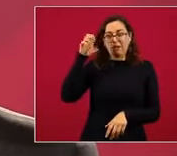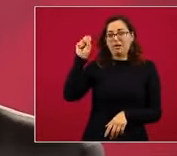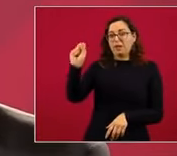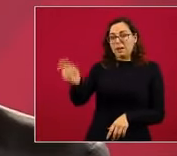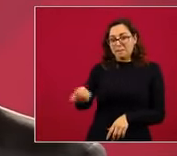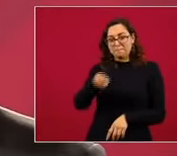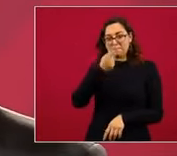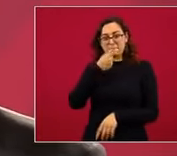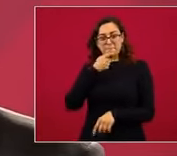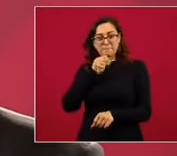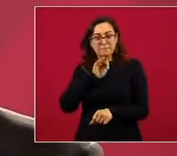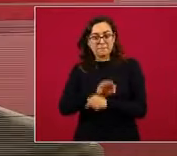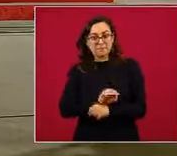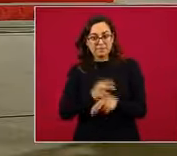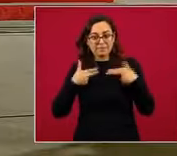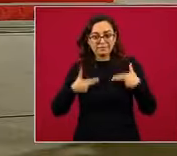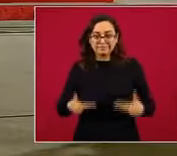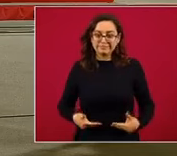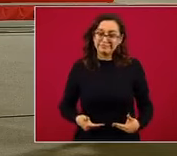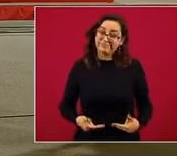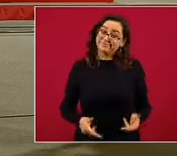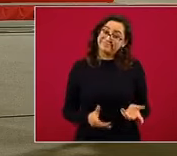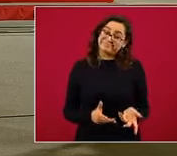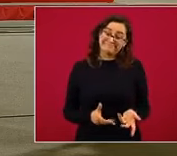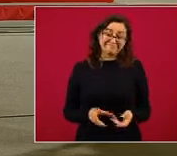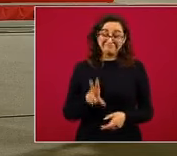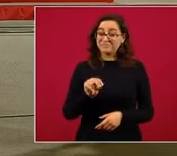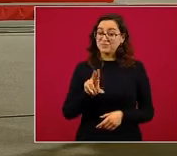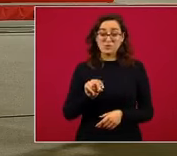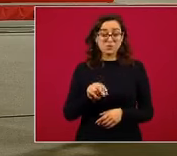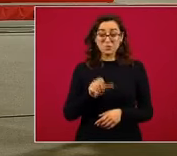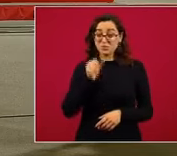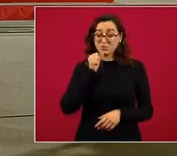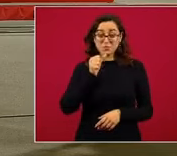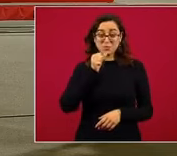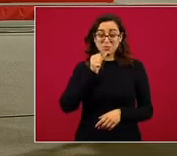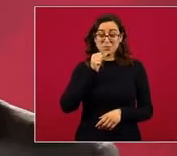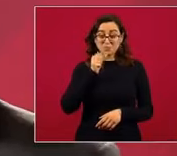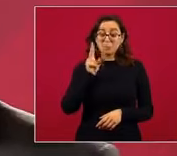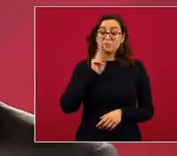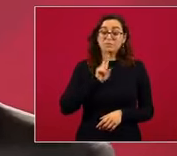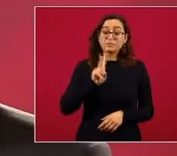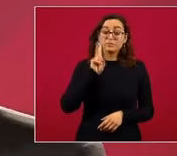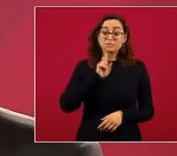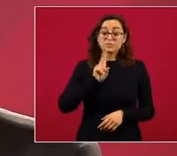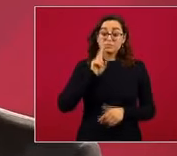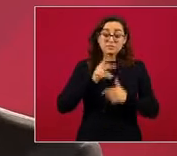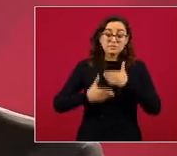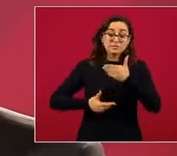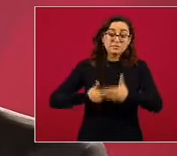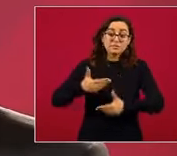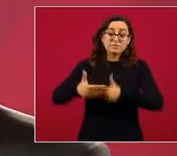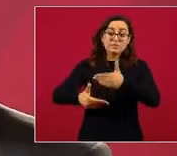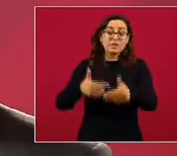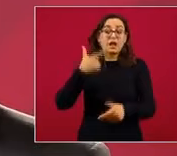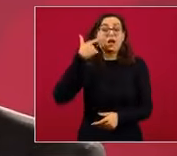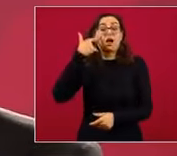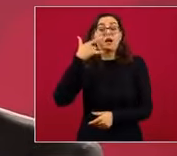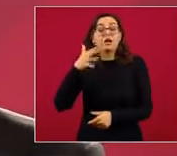medicamento útil para prevenir COVID-19. No todavía. Está en una fase de experimentación